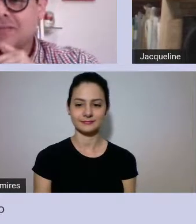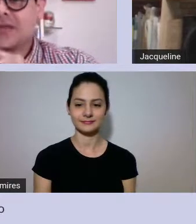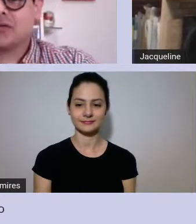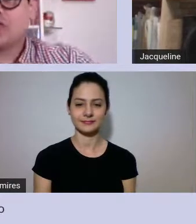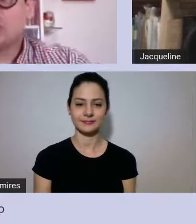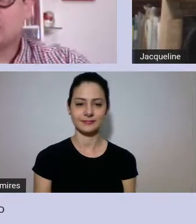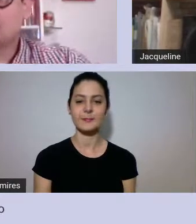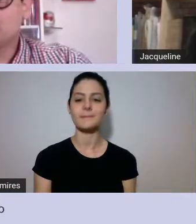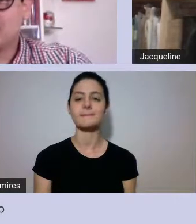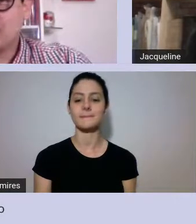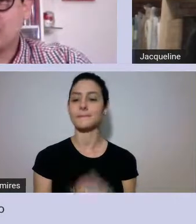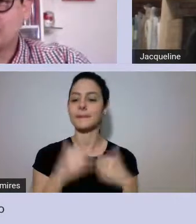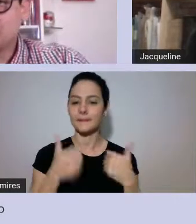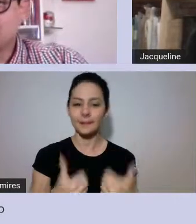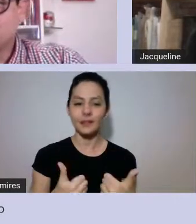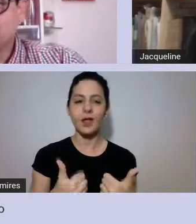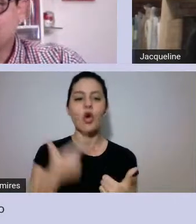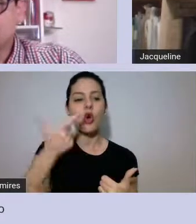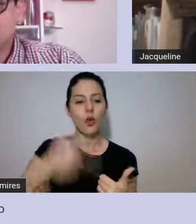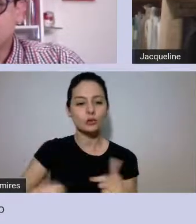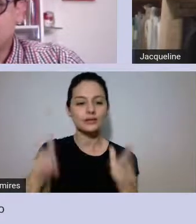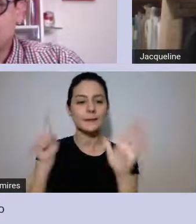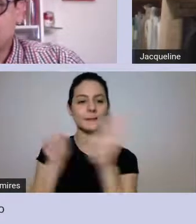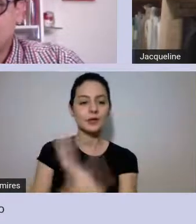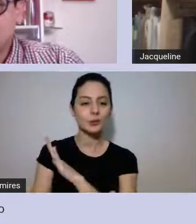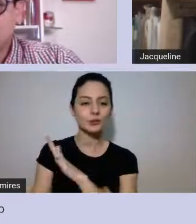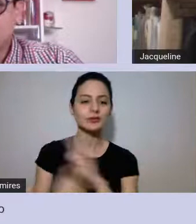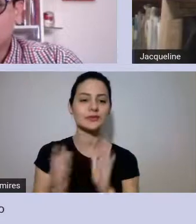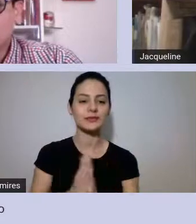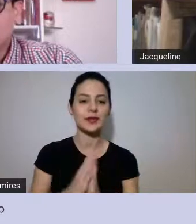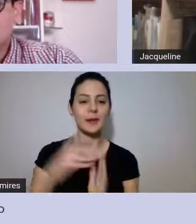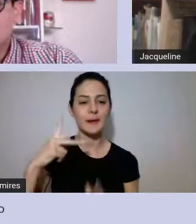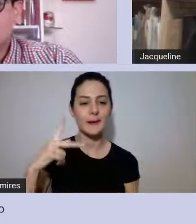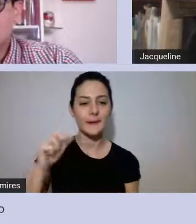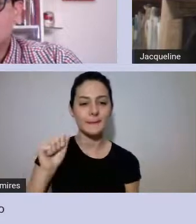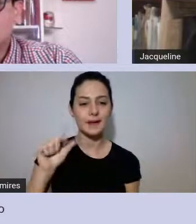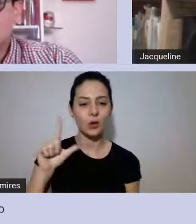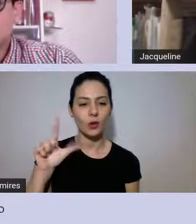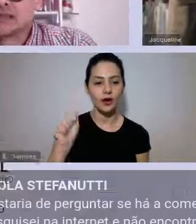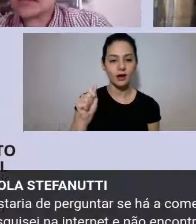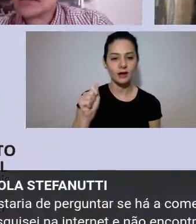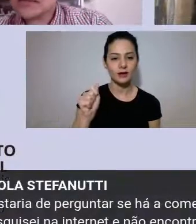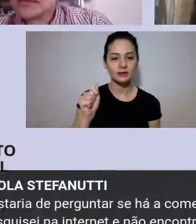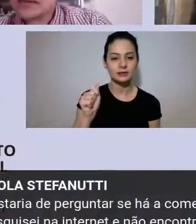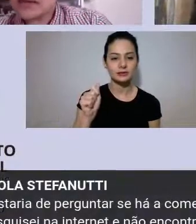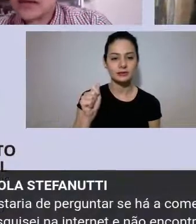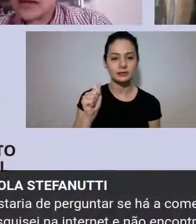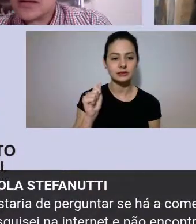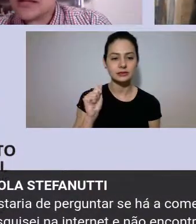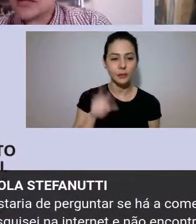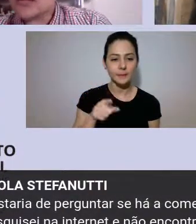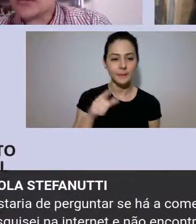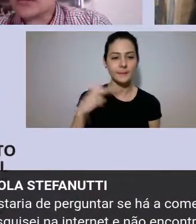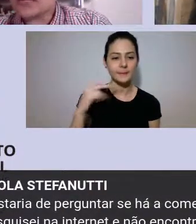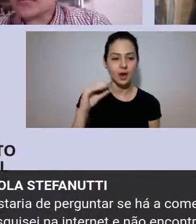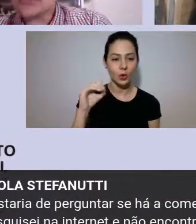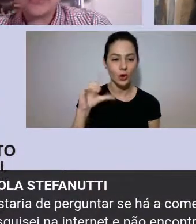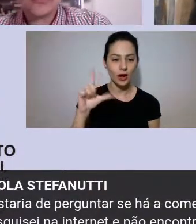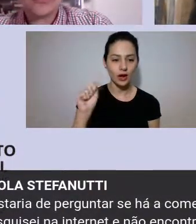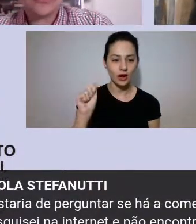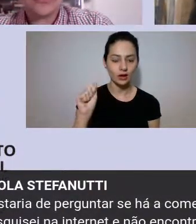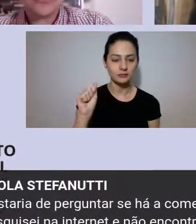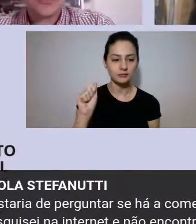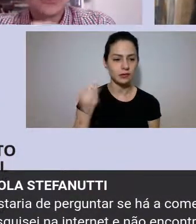Vamos lá, eu vou puxar outra pergunta aqui da Paula. Aliás, Ana Letícia